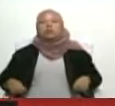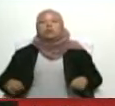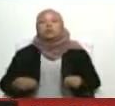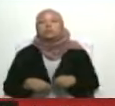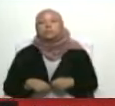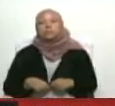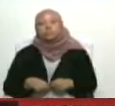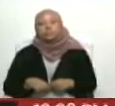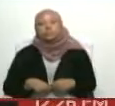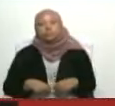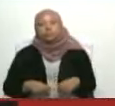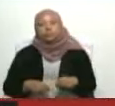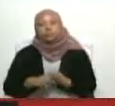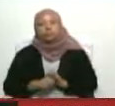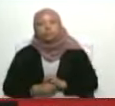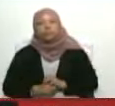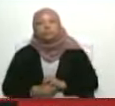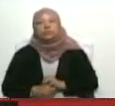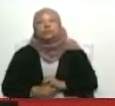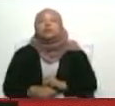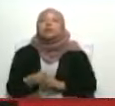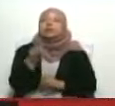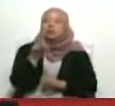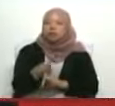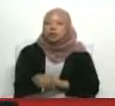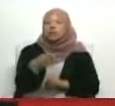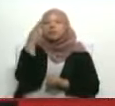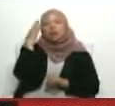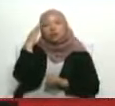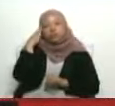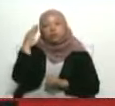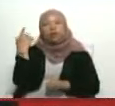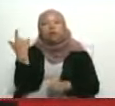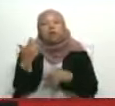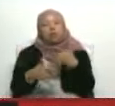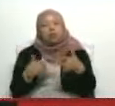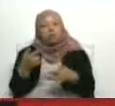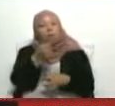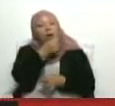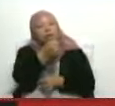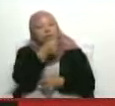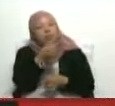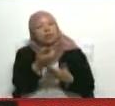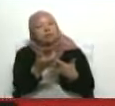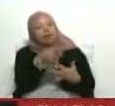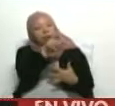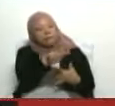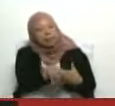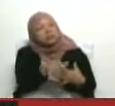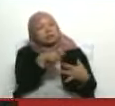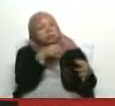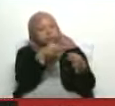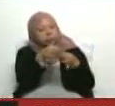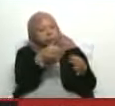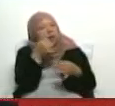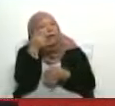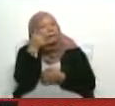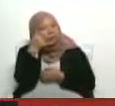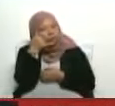Porque ustedes saben que, aparte de las delaciones en las entrevistas, las extracciones